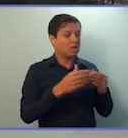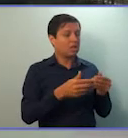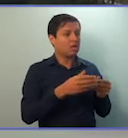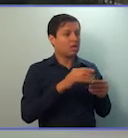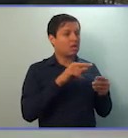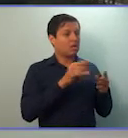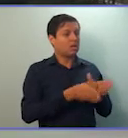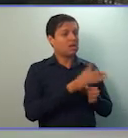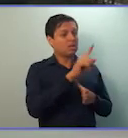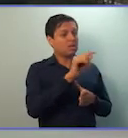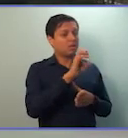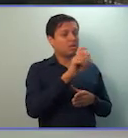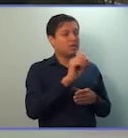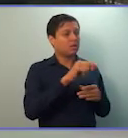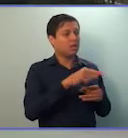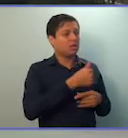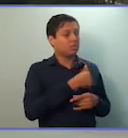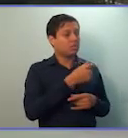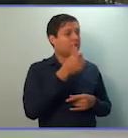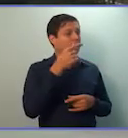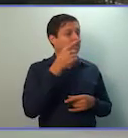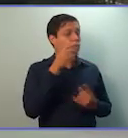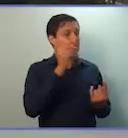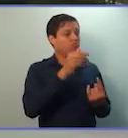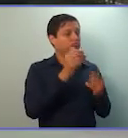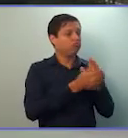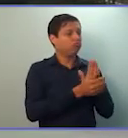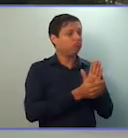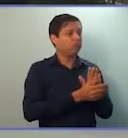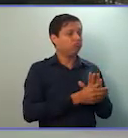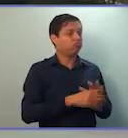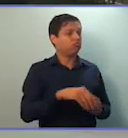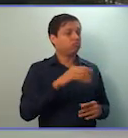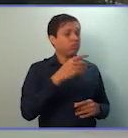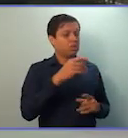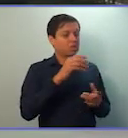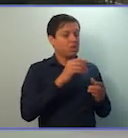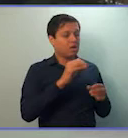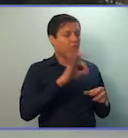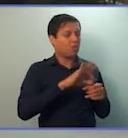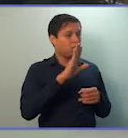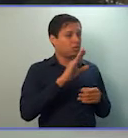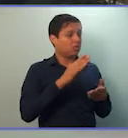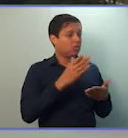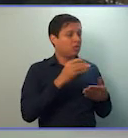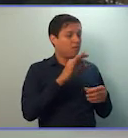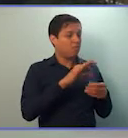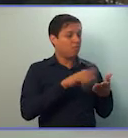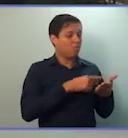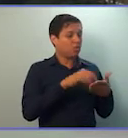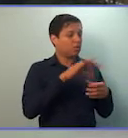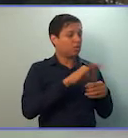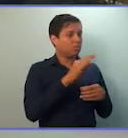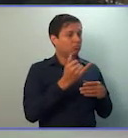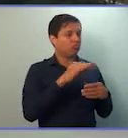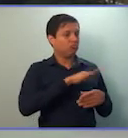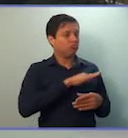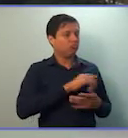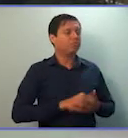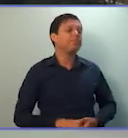electoral y el artículo 101 del código electoral que fue aprobado por esta asamblea legislativa